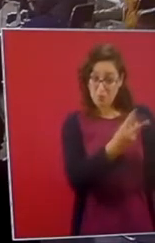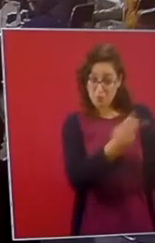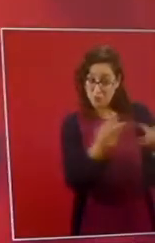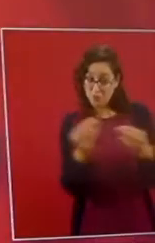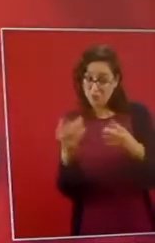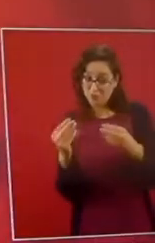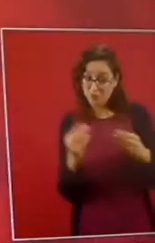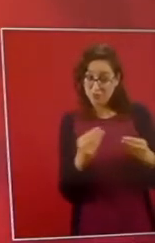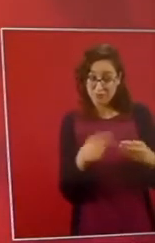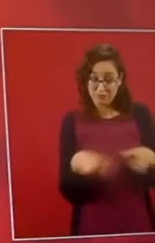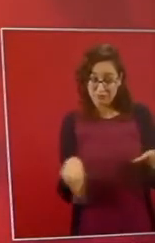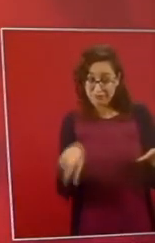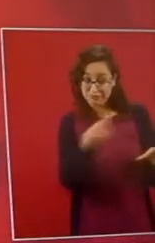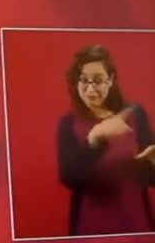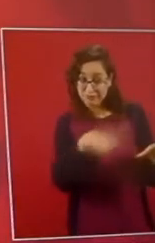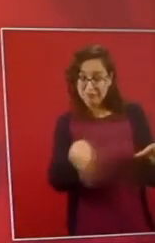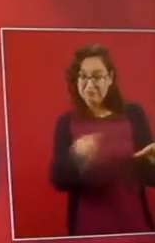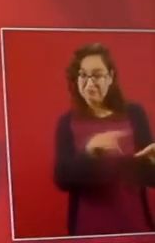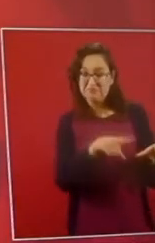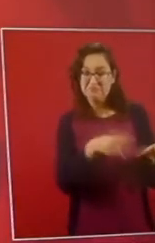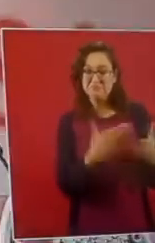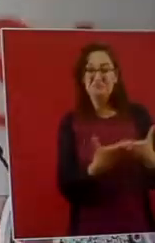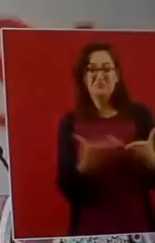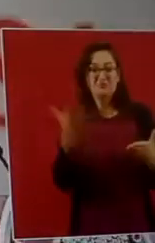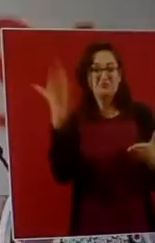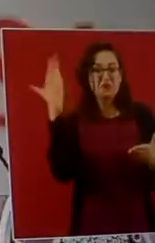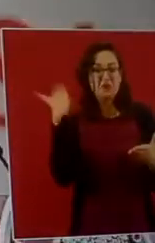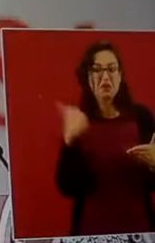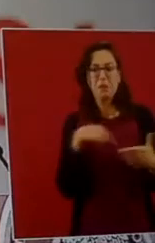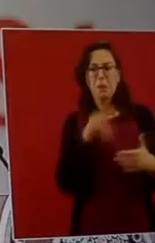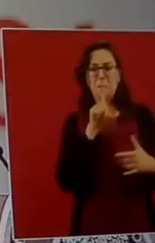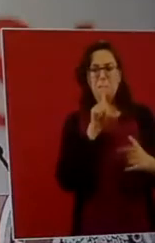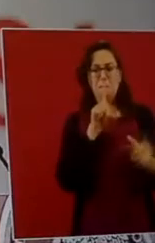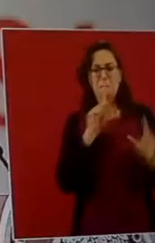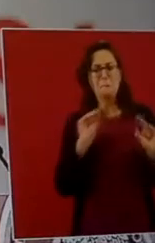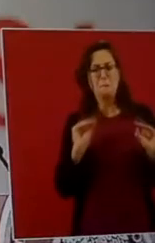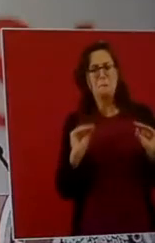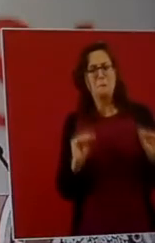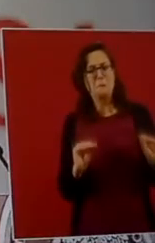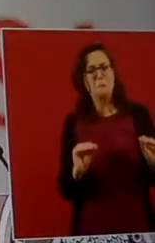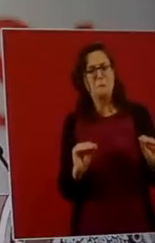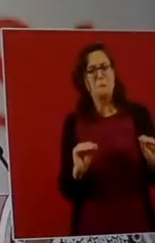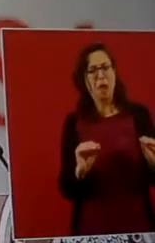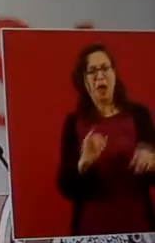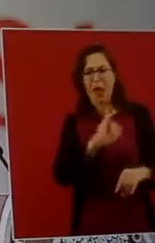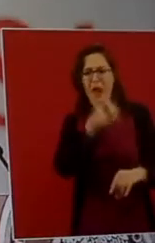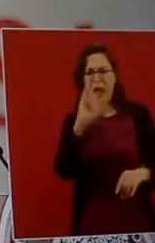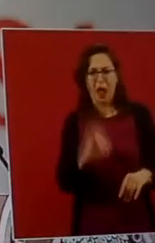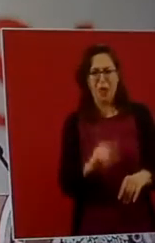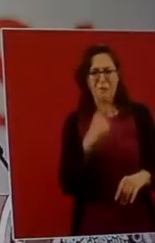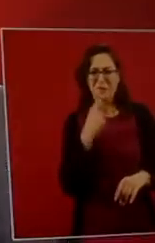de algún delito nuevo que pudiera sobresalir durante el curso de la investigación.